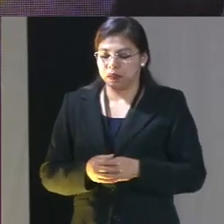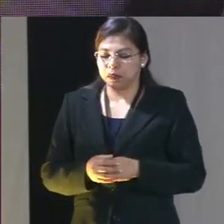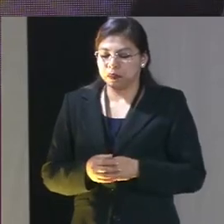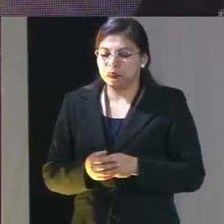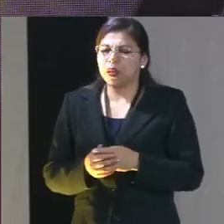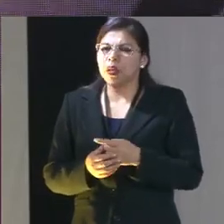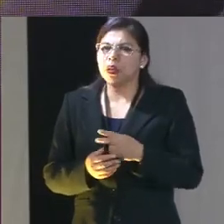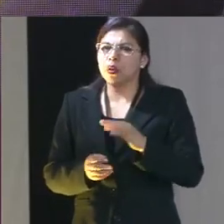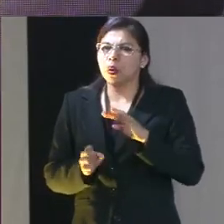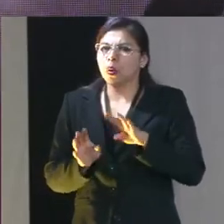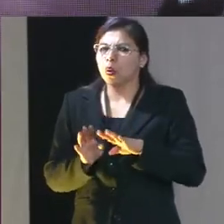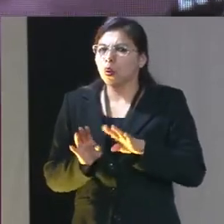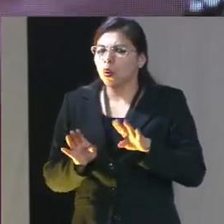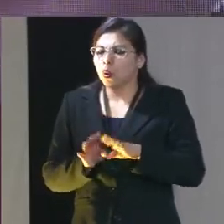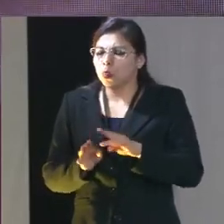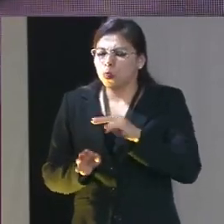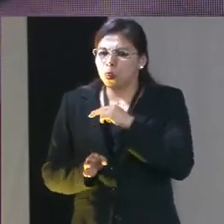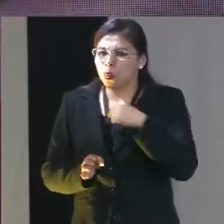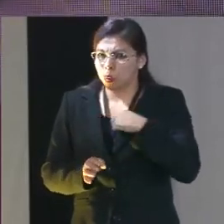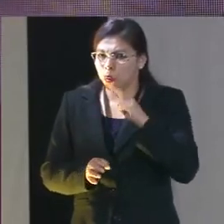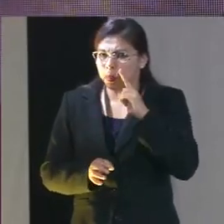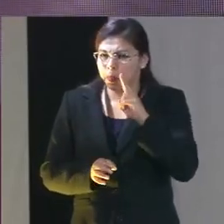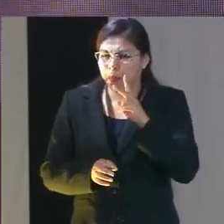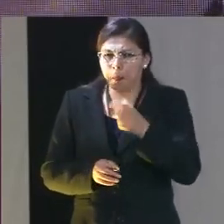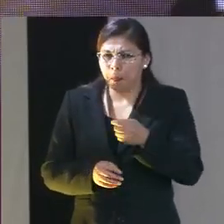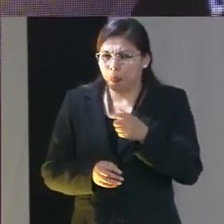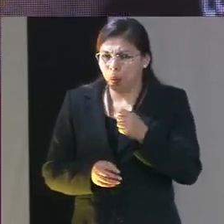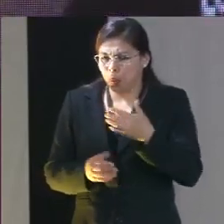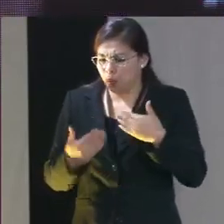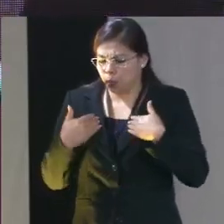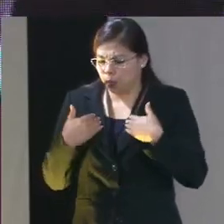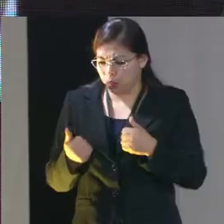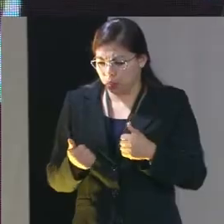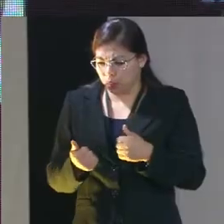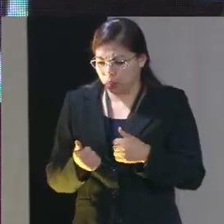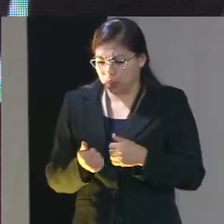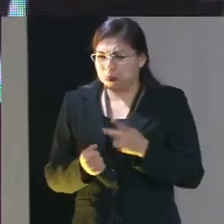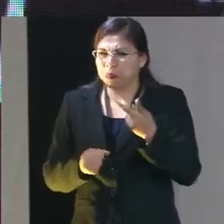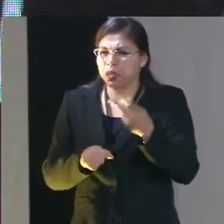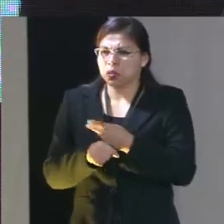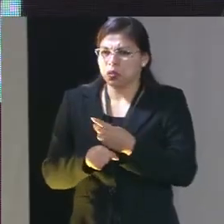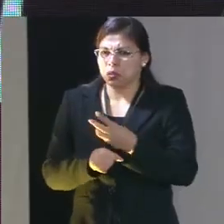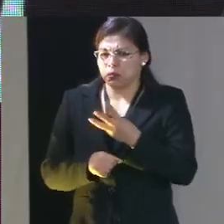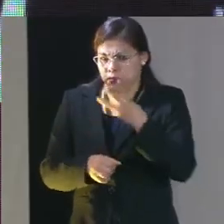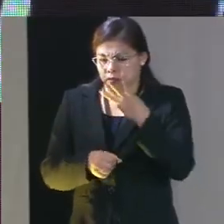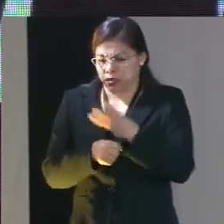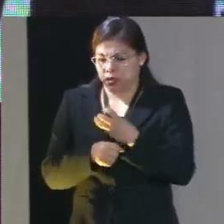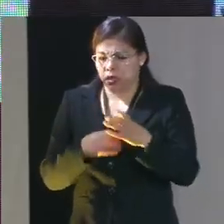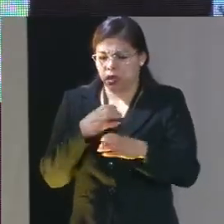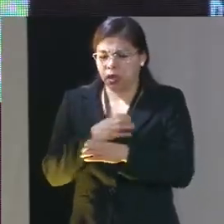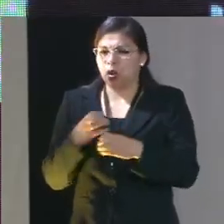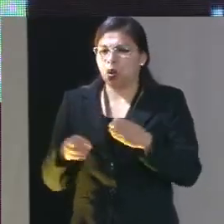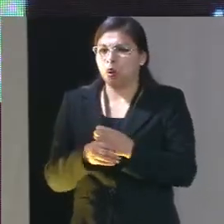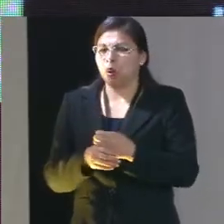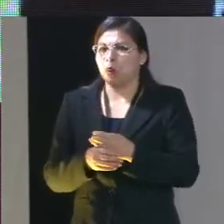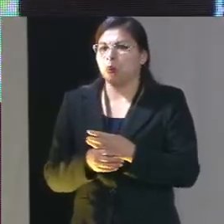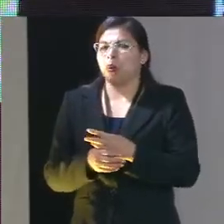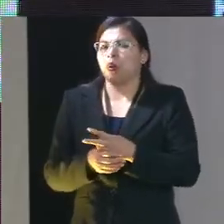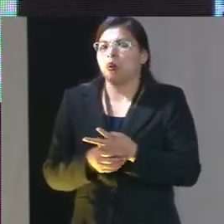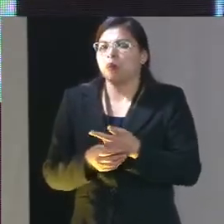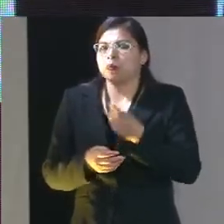que la hemos estudiado pero comprendido muy poco. Y pasó una tercera cosa, que es una rebelión popular,